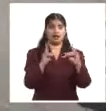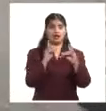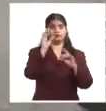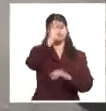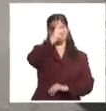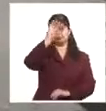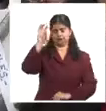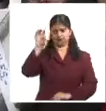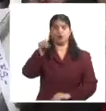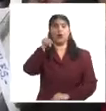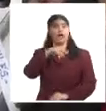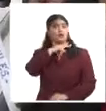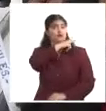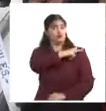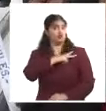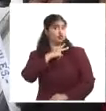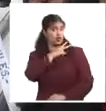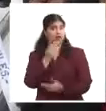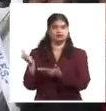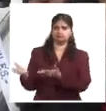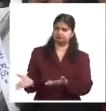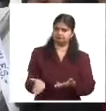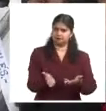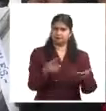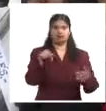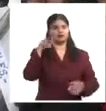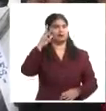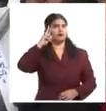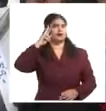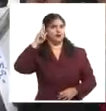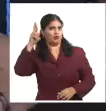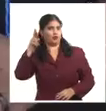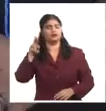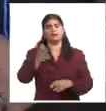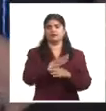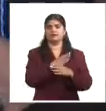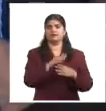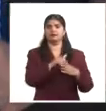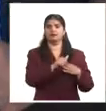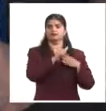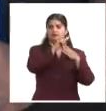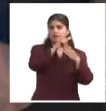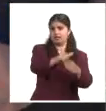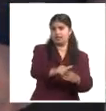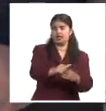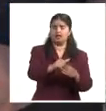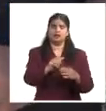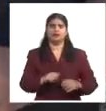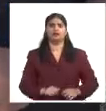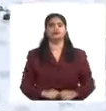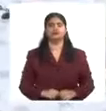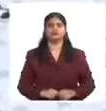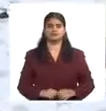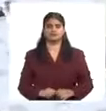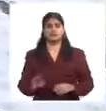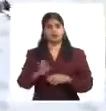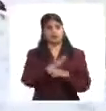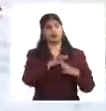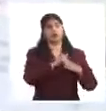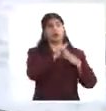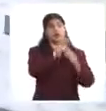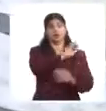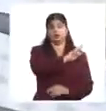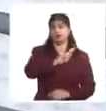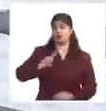dieron la bienvenida a los visitantes y allí rindieron honores a la memoria de Modesto Tirado, boricua revolucionario enterrado en esta urbe, quien fuera